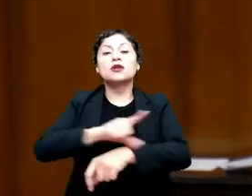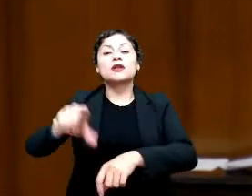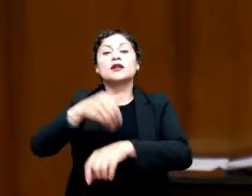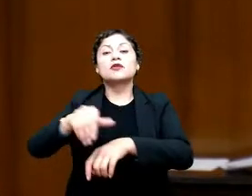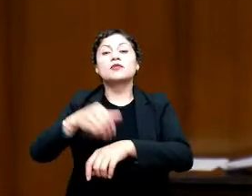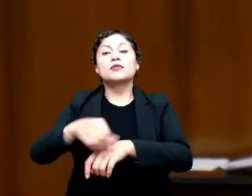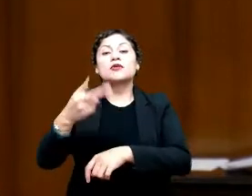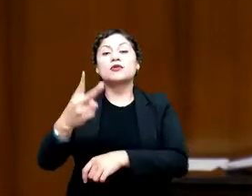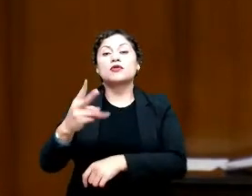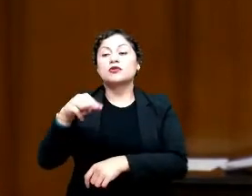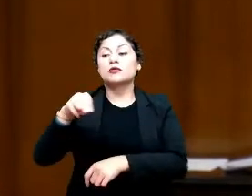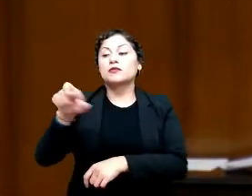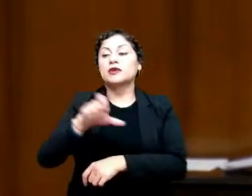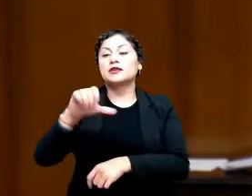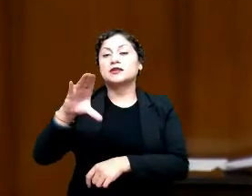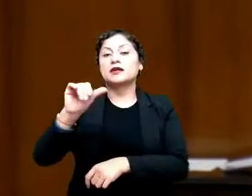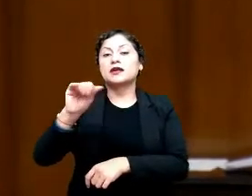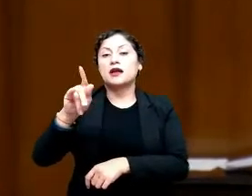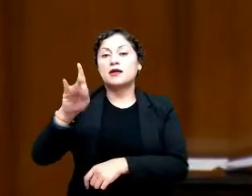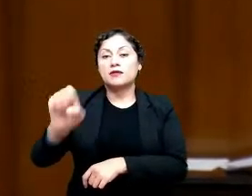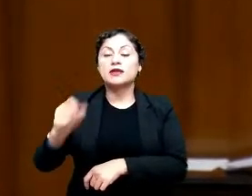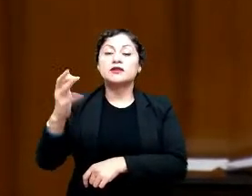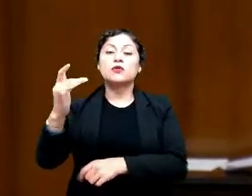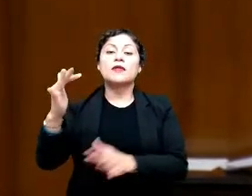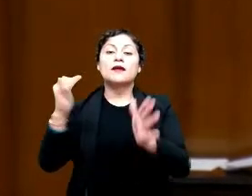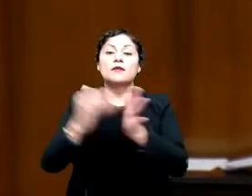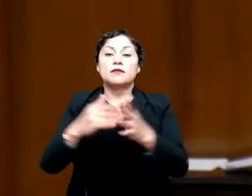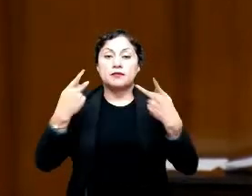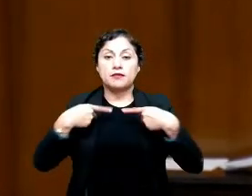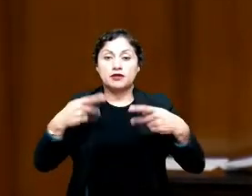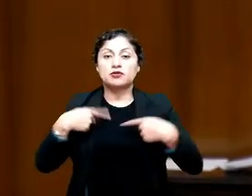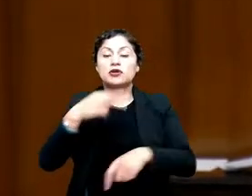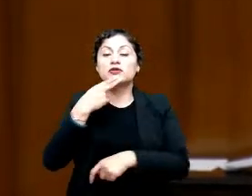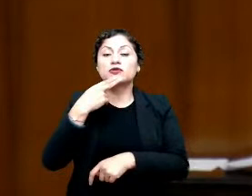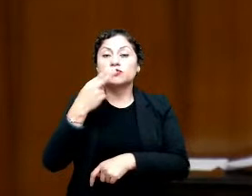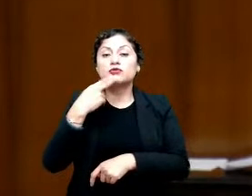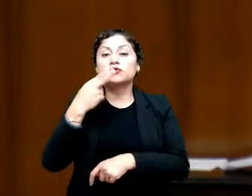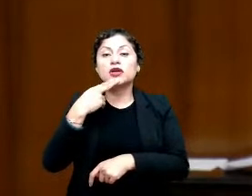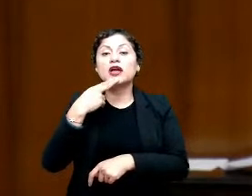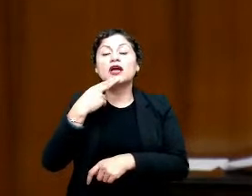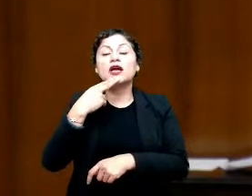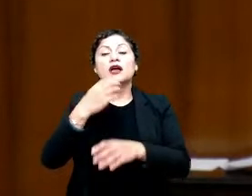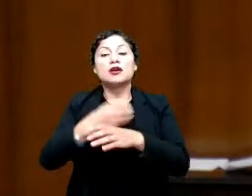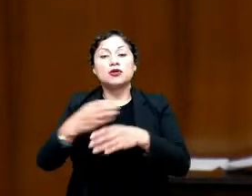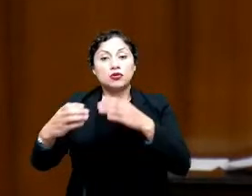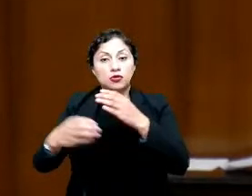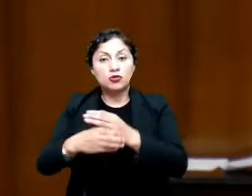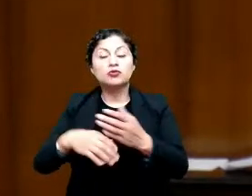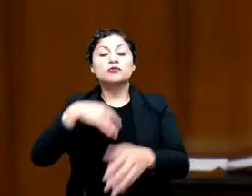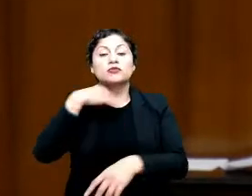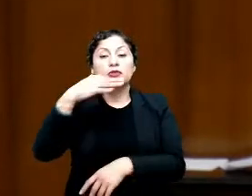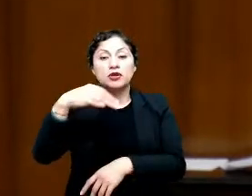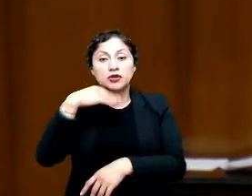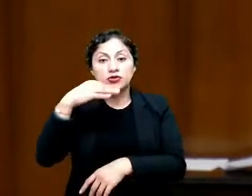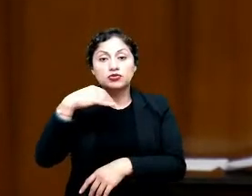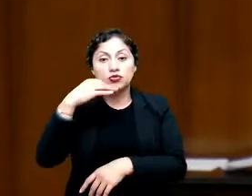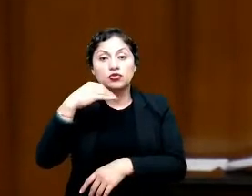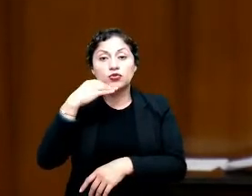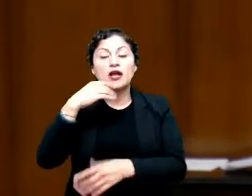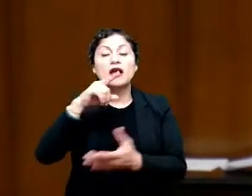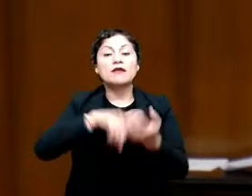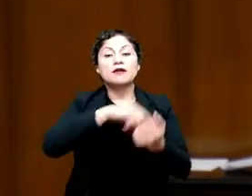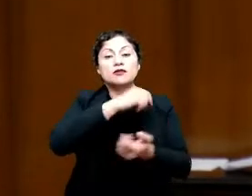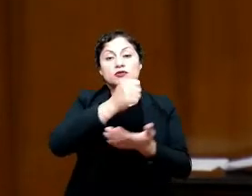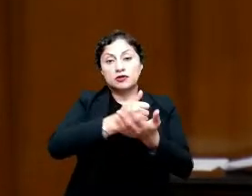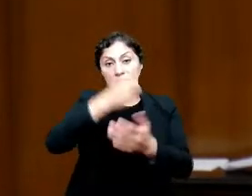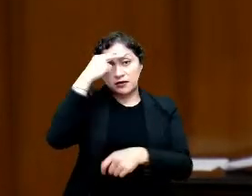casi 50.000 usuarios, más de 28.000 toneladas diarias de residuos sólidos, que casi 8.000 son de la Ciudad de México y del